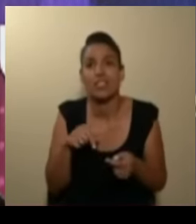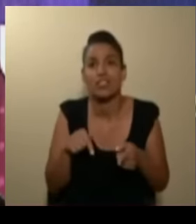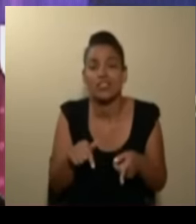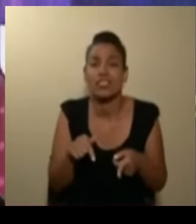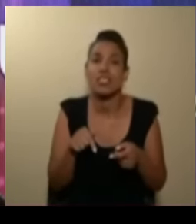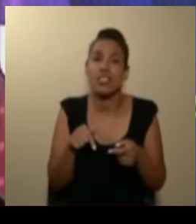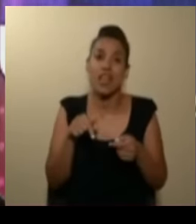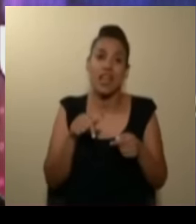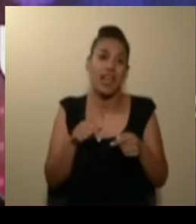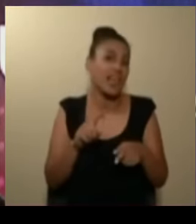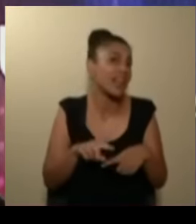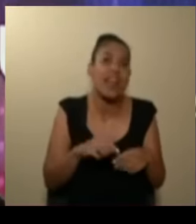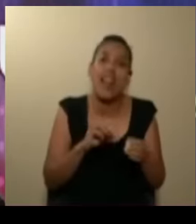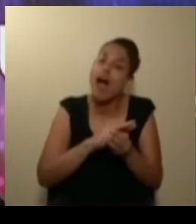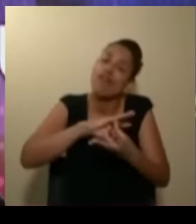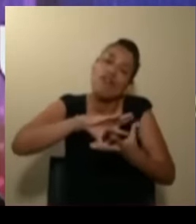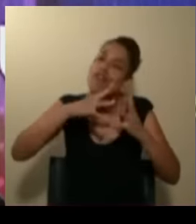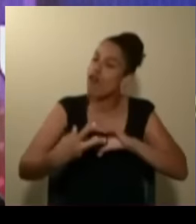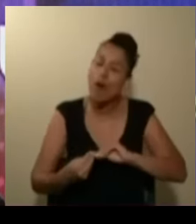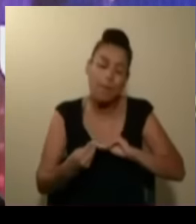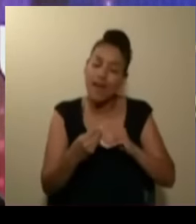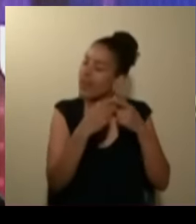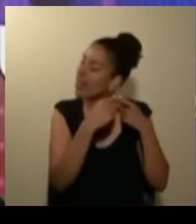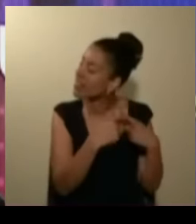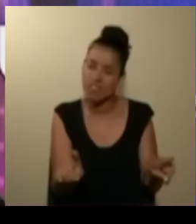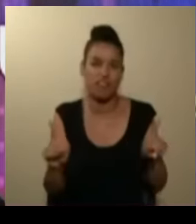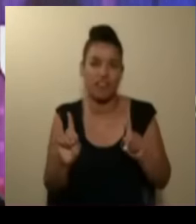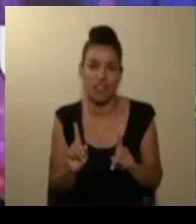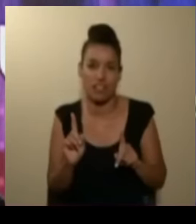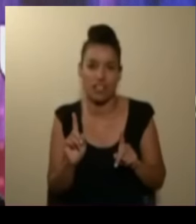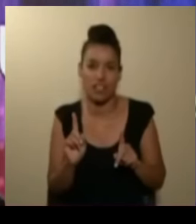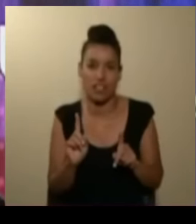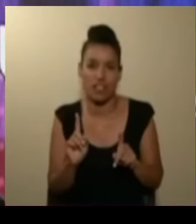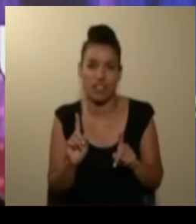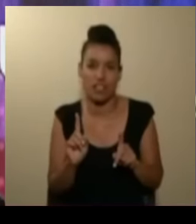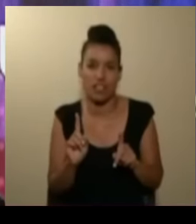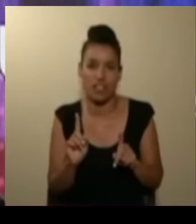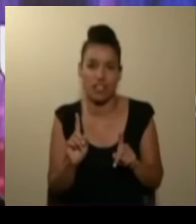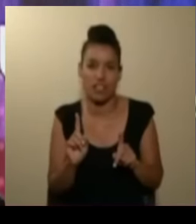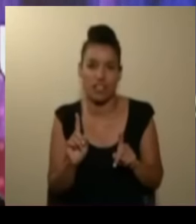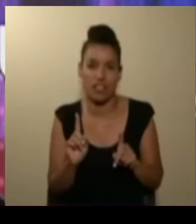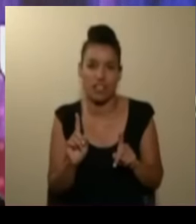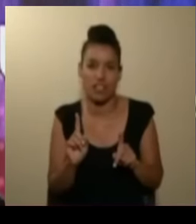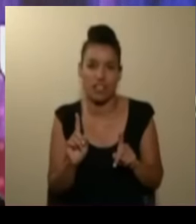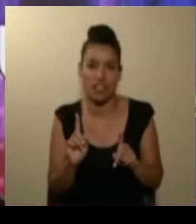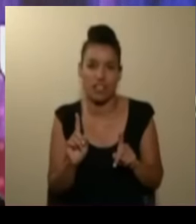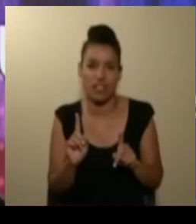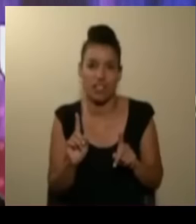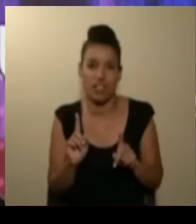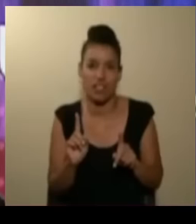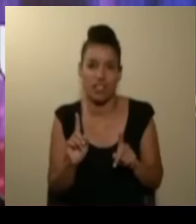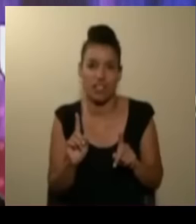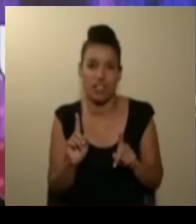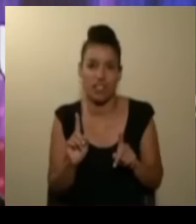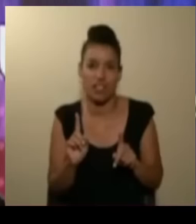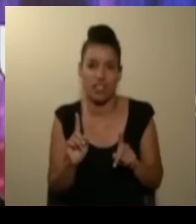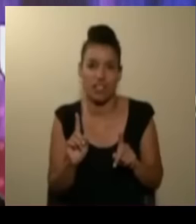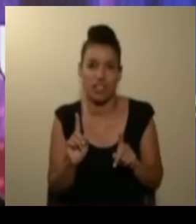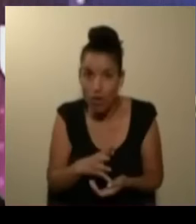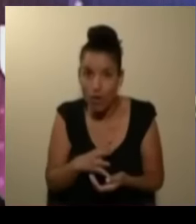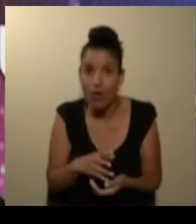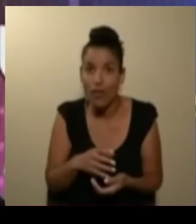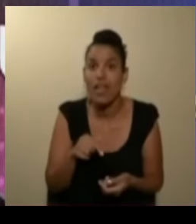tema iba por otro lado. Fortalezcamos los fondos de garantías y los mecanismos de garantía de alquiler. Es lo que le